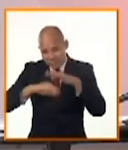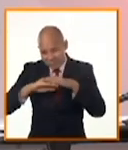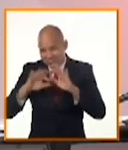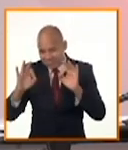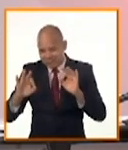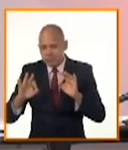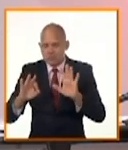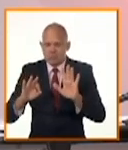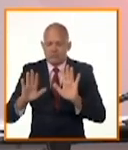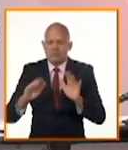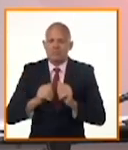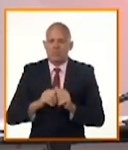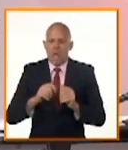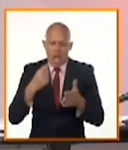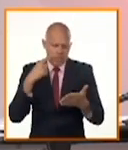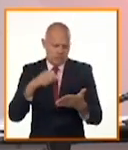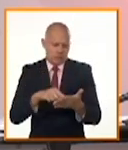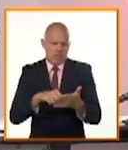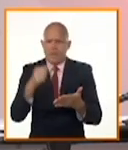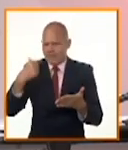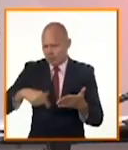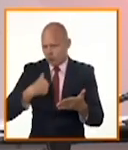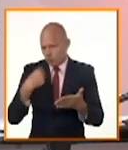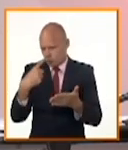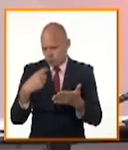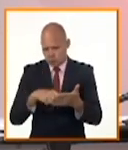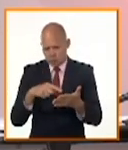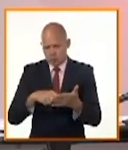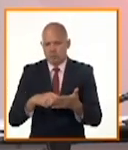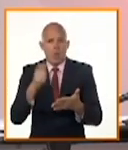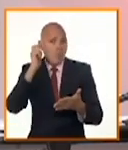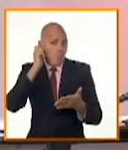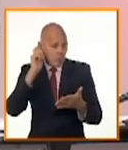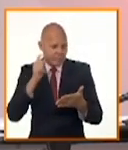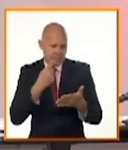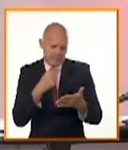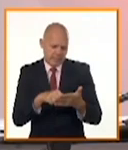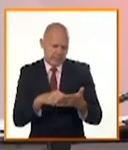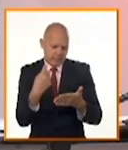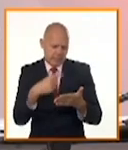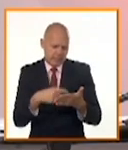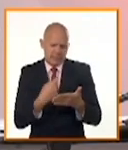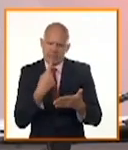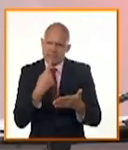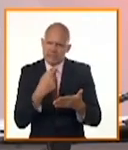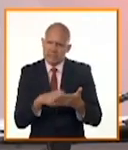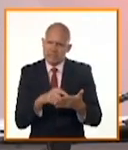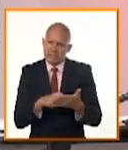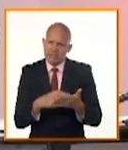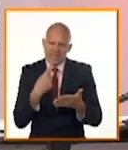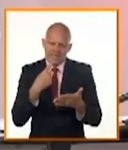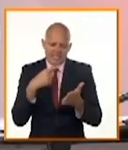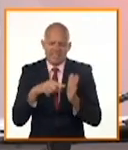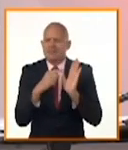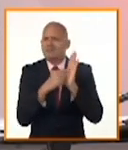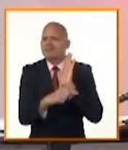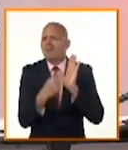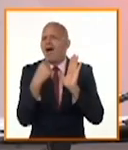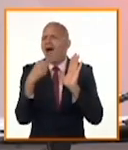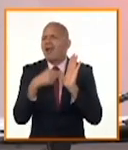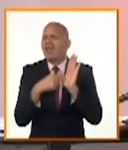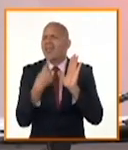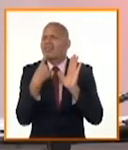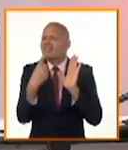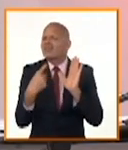ayudar porque también esclarece el tema se llama Diana ella dice necesito que en el límite de los cinco mil pesos el artículo cuatro la resolución se esclarece